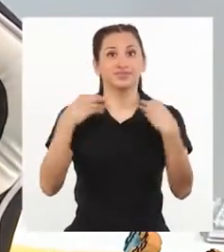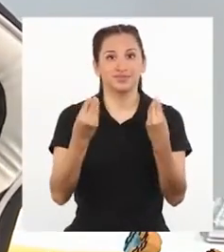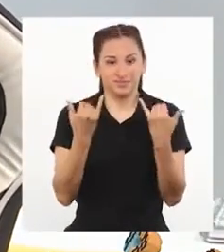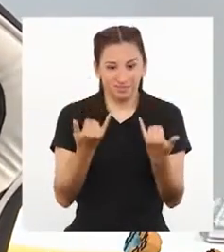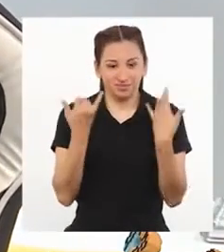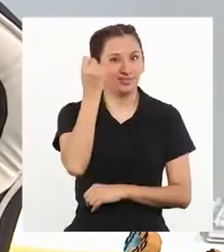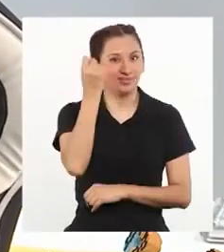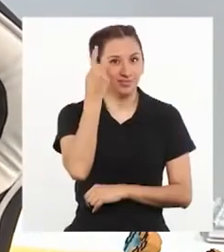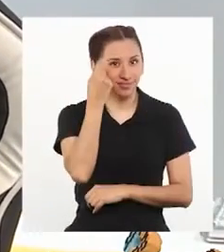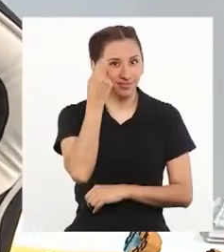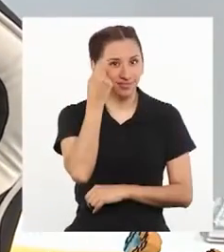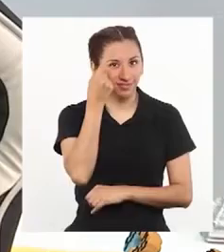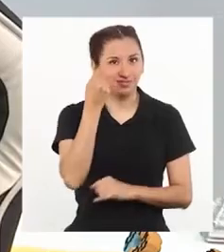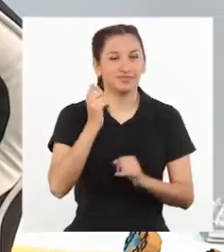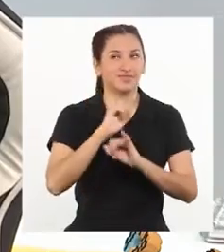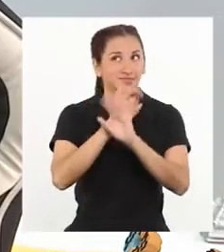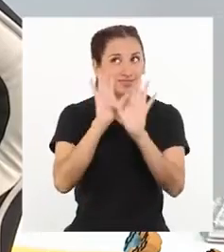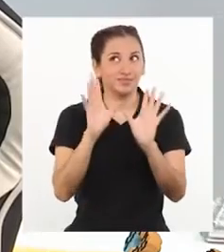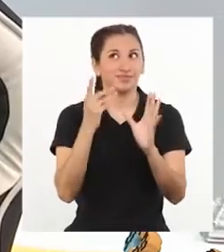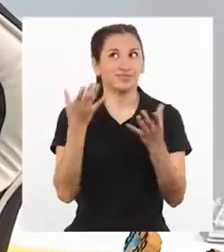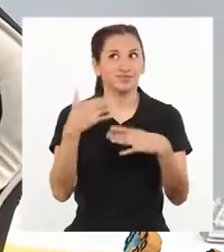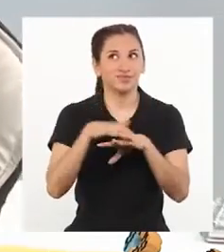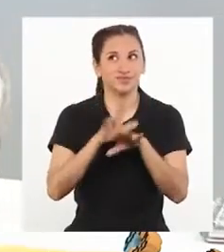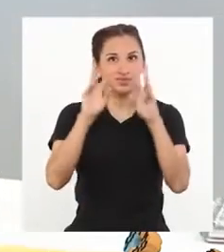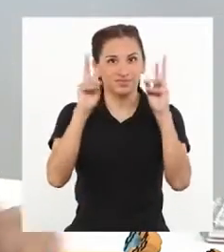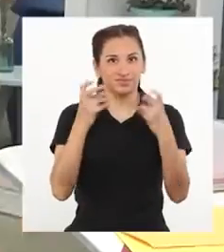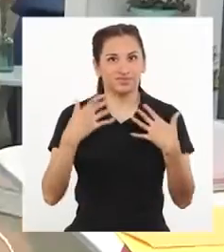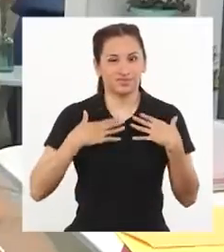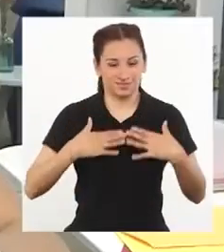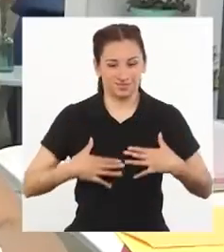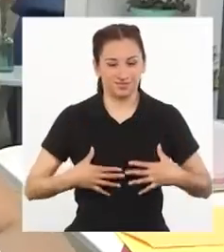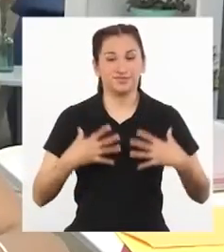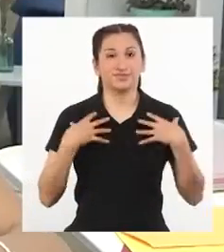porque ahora comprendemos más sobre la salud física.